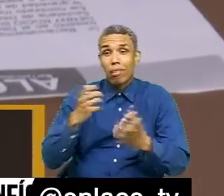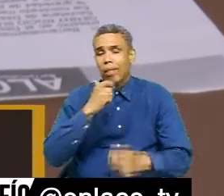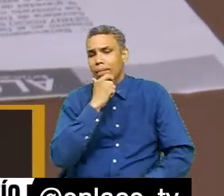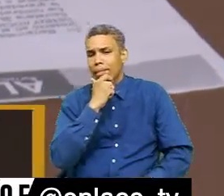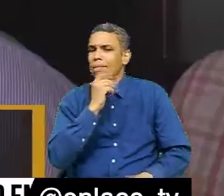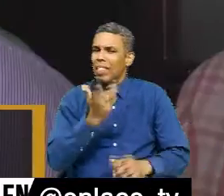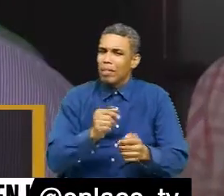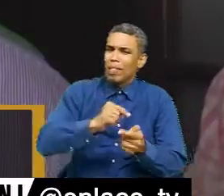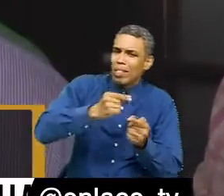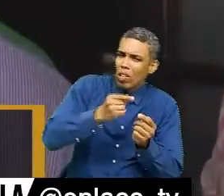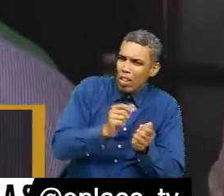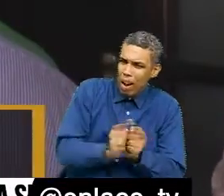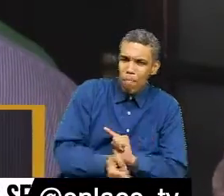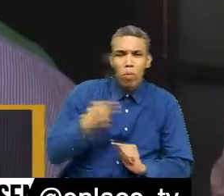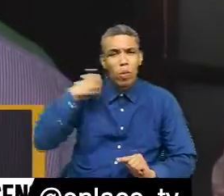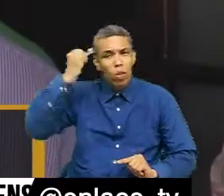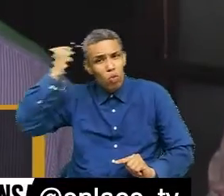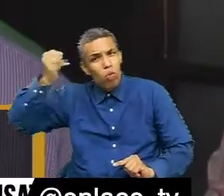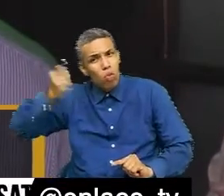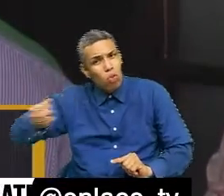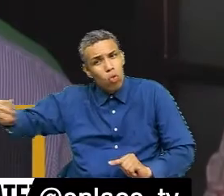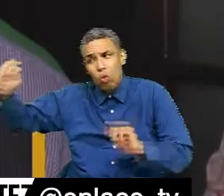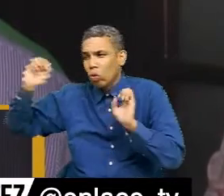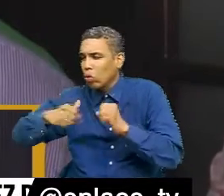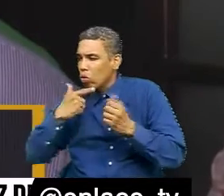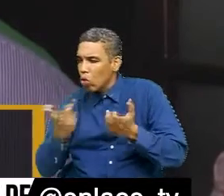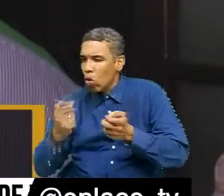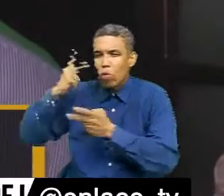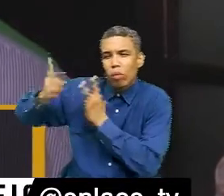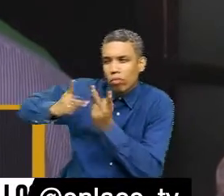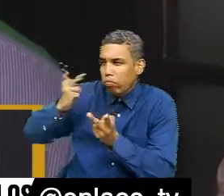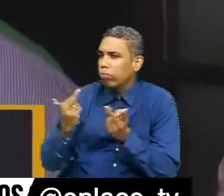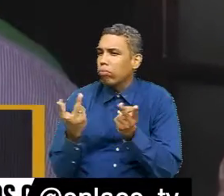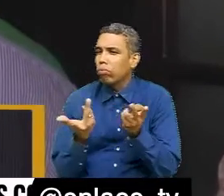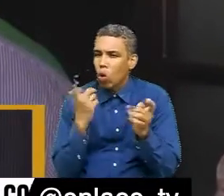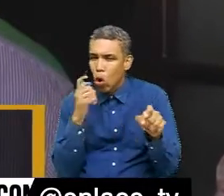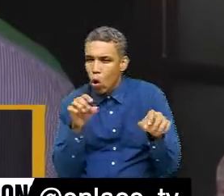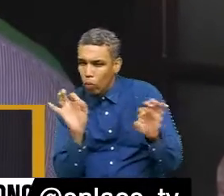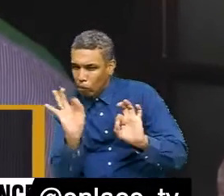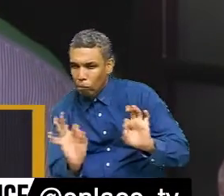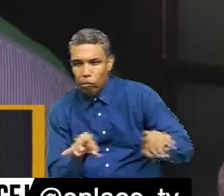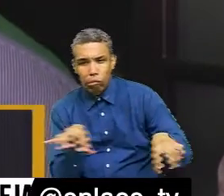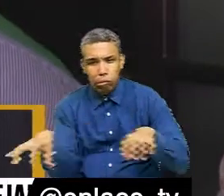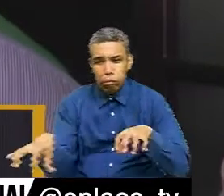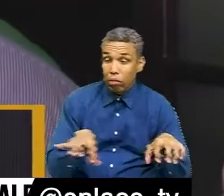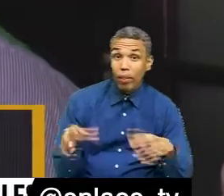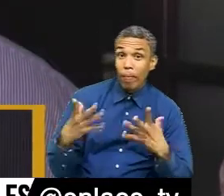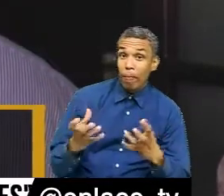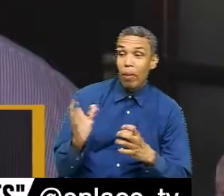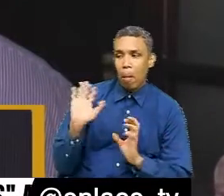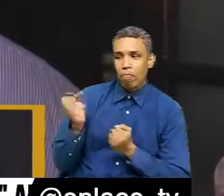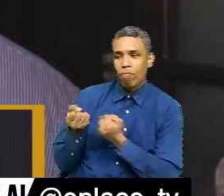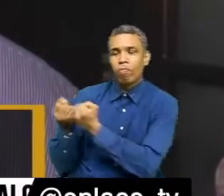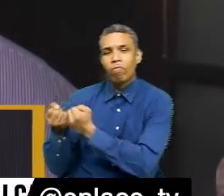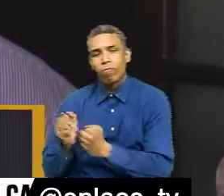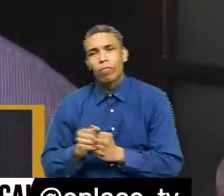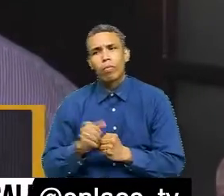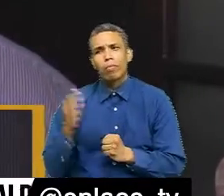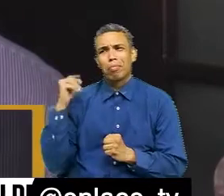una persona de grandes capacidades, fue presidente de la Cámara de Comercio,